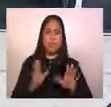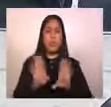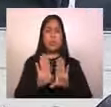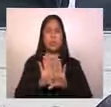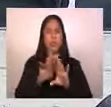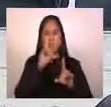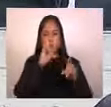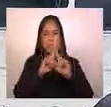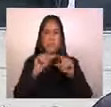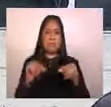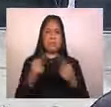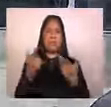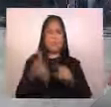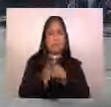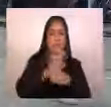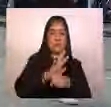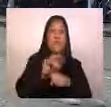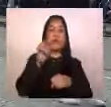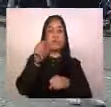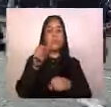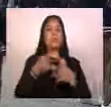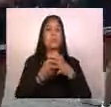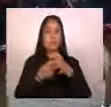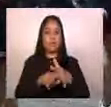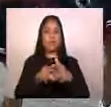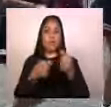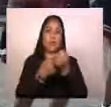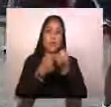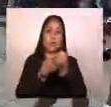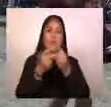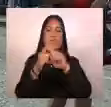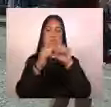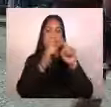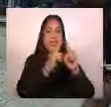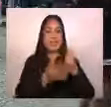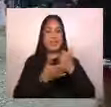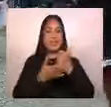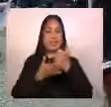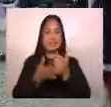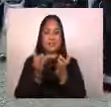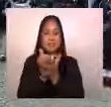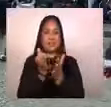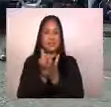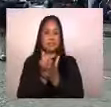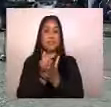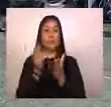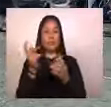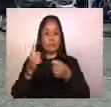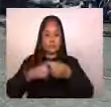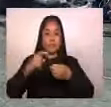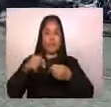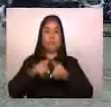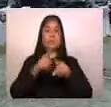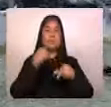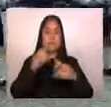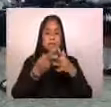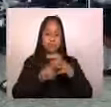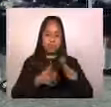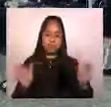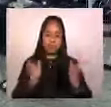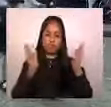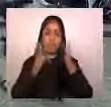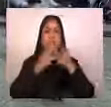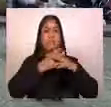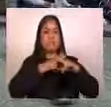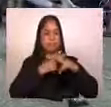Como las secuelas de la pandemia. Fue así como, con el apoyo de varios colaboradores de la institución, se dieron a la tarea de